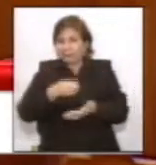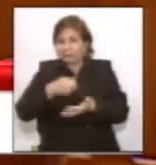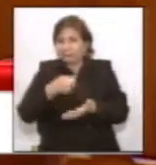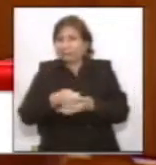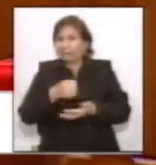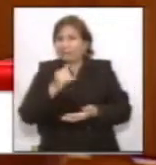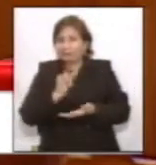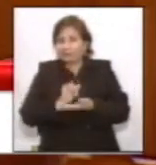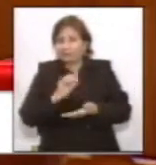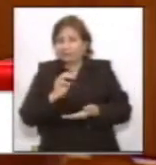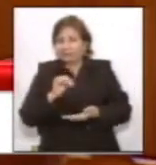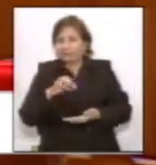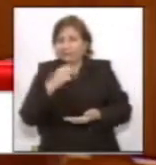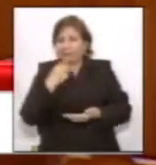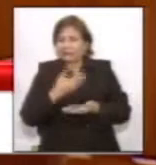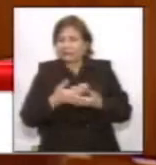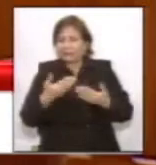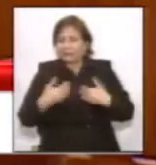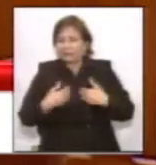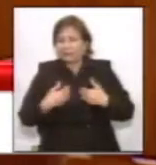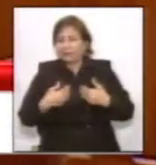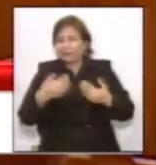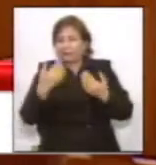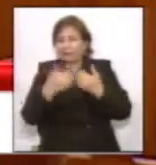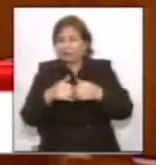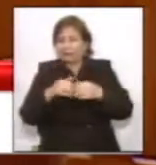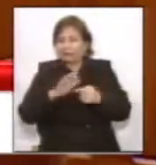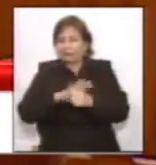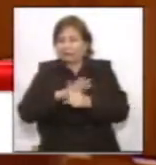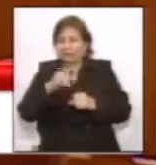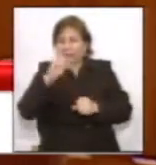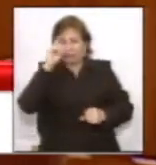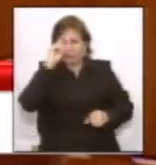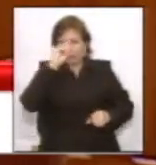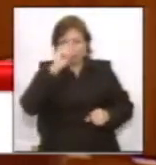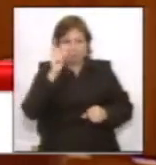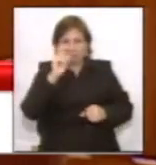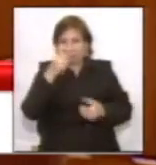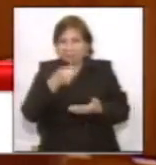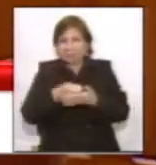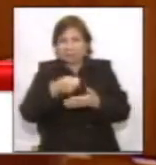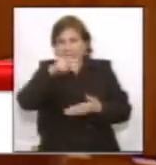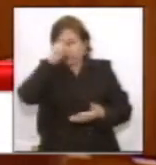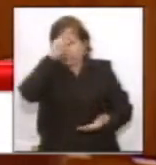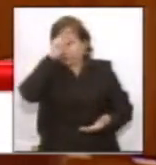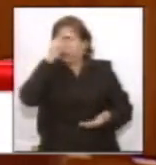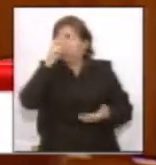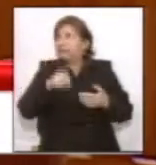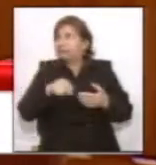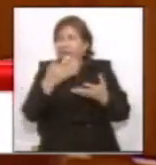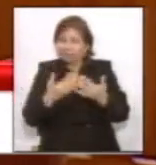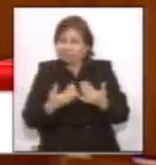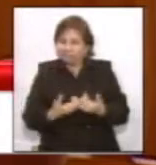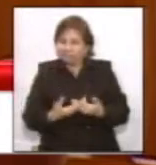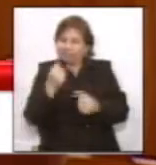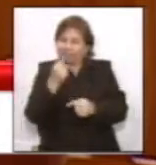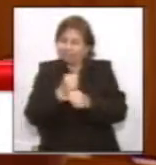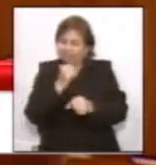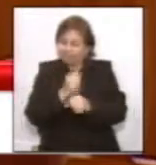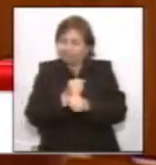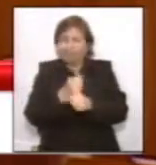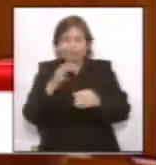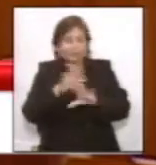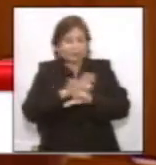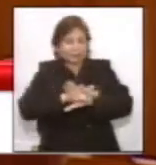impuestos, utilizan mecanismos legales y estructuras empresariales complejas para no cumplir con su país, y es prioridad de mi gestión trabajar para que